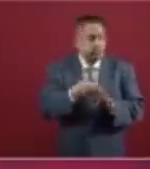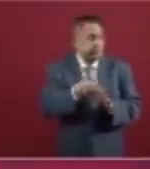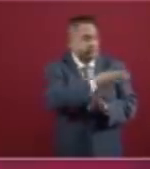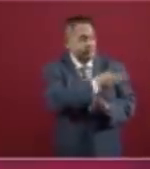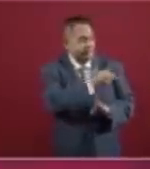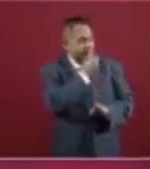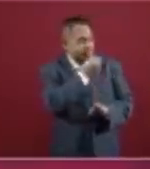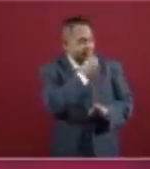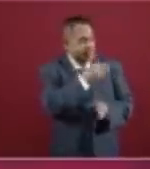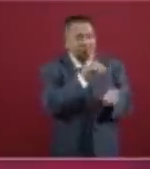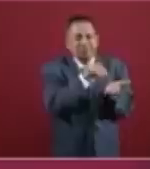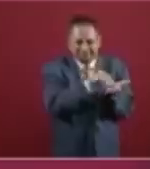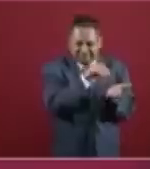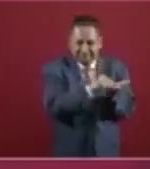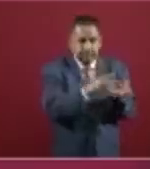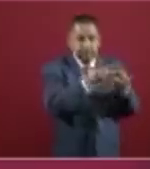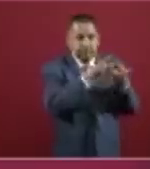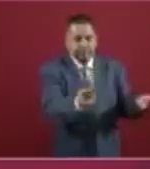lo viejo.